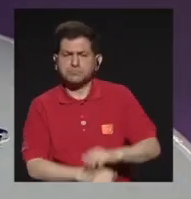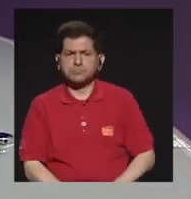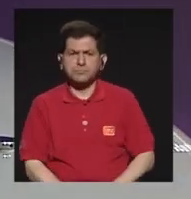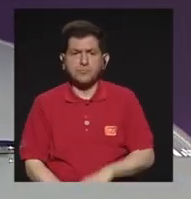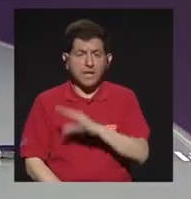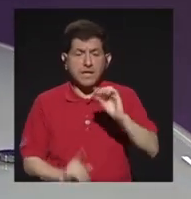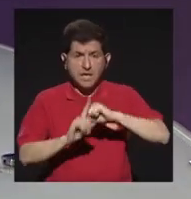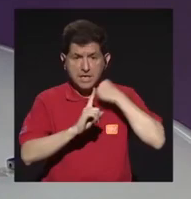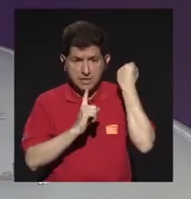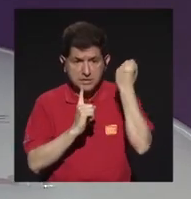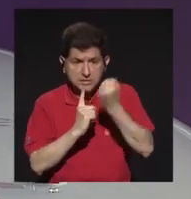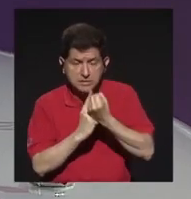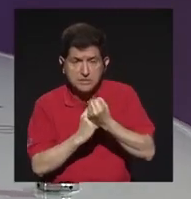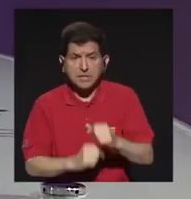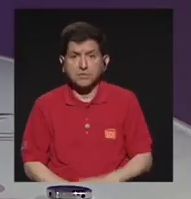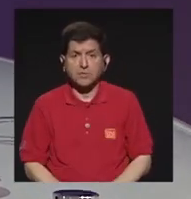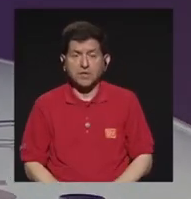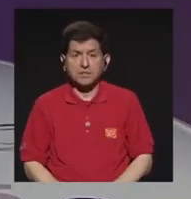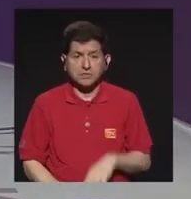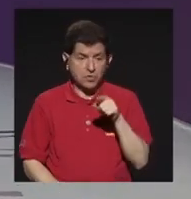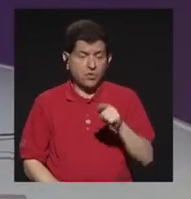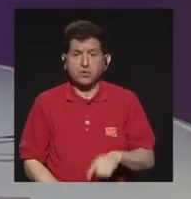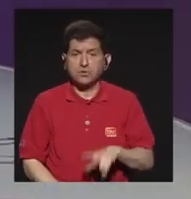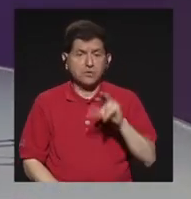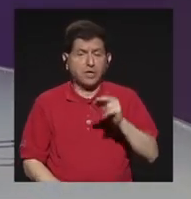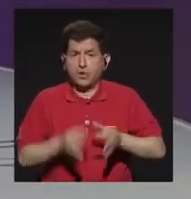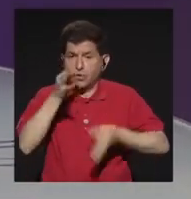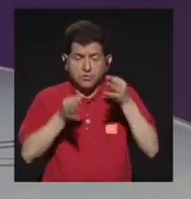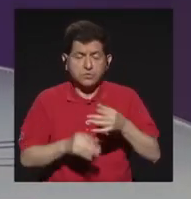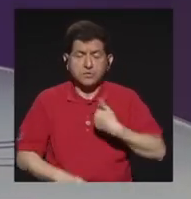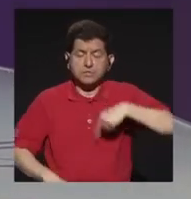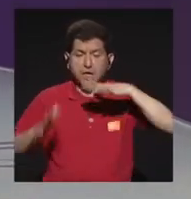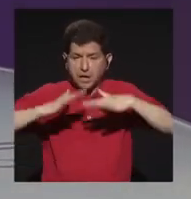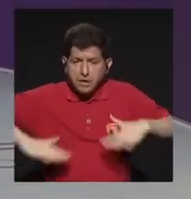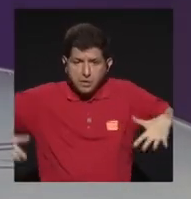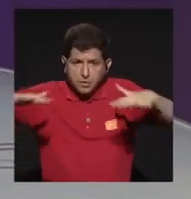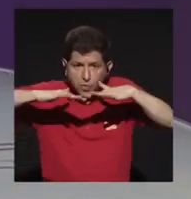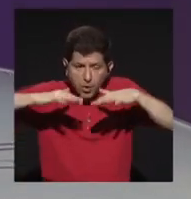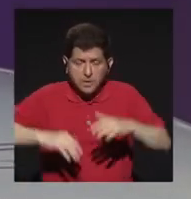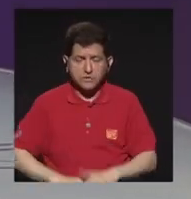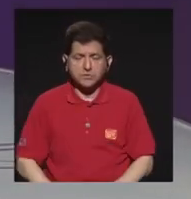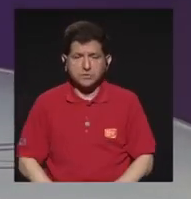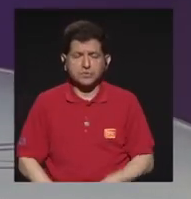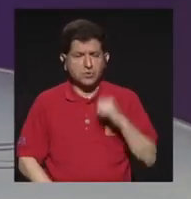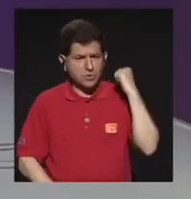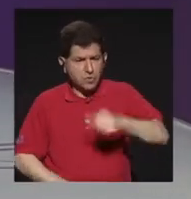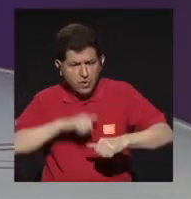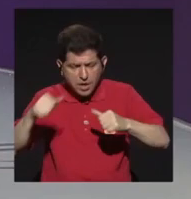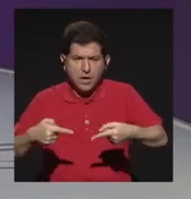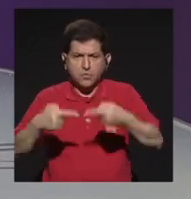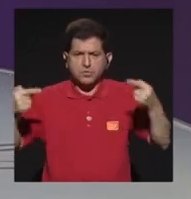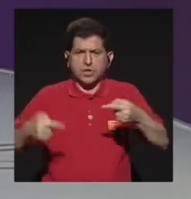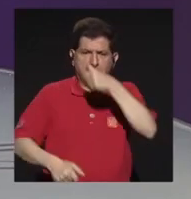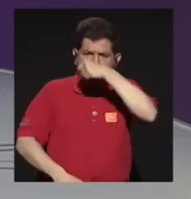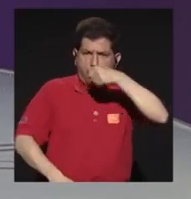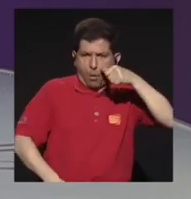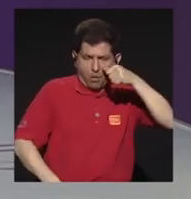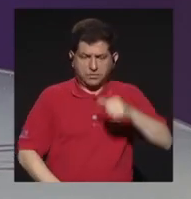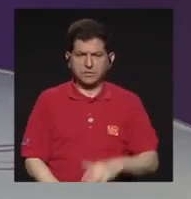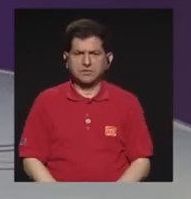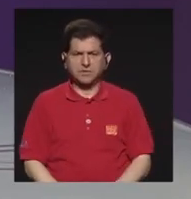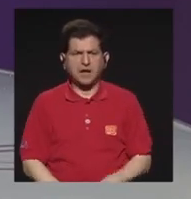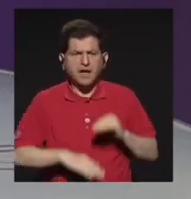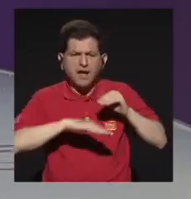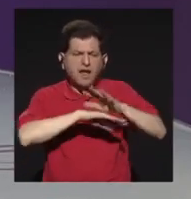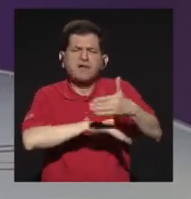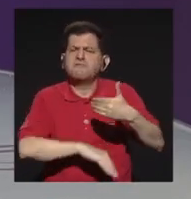de excepción en nuestros territorios con el combate a las drogas o sea qué